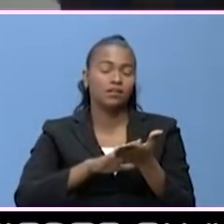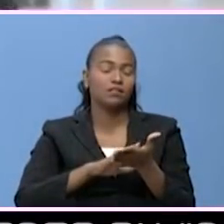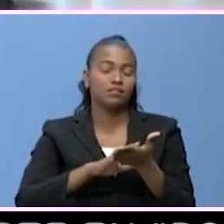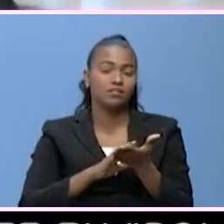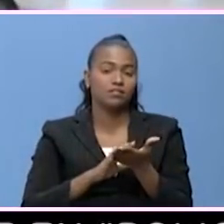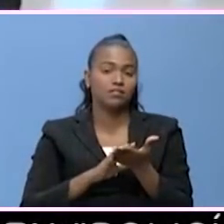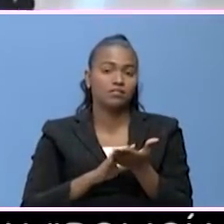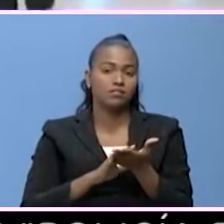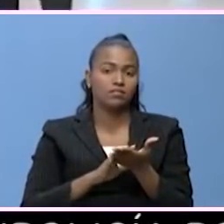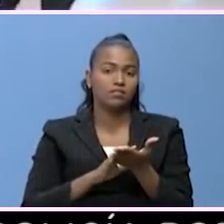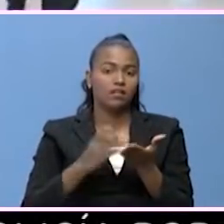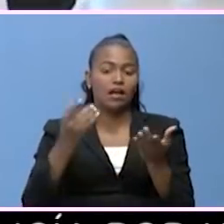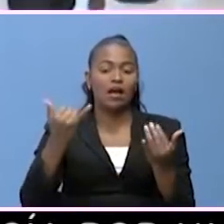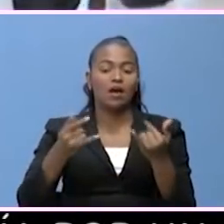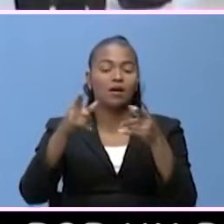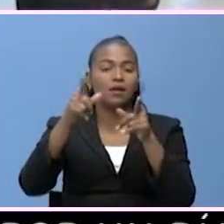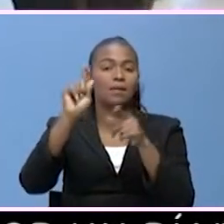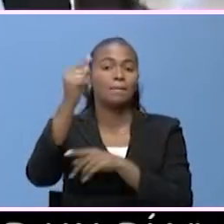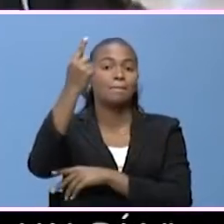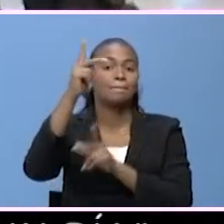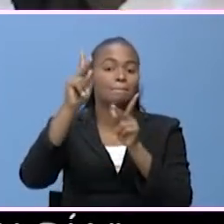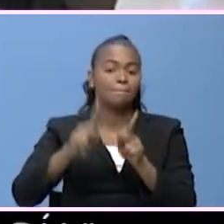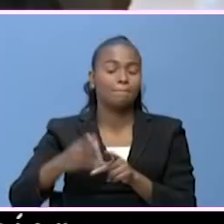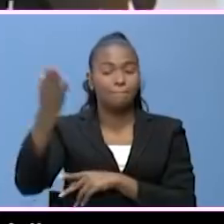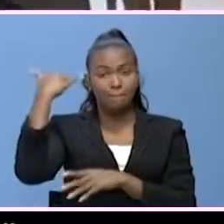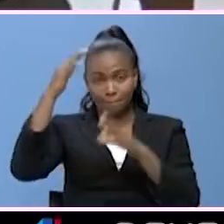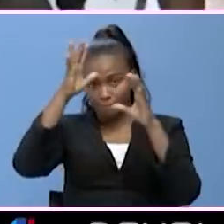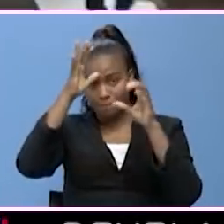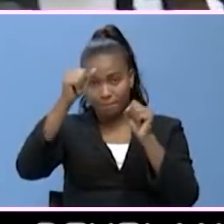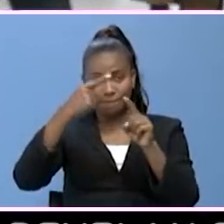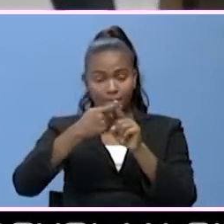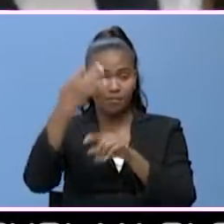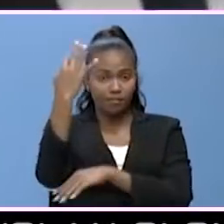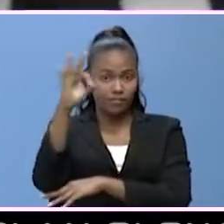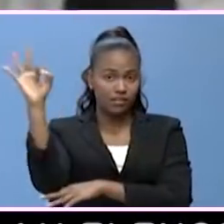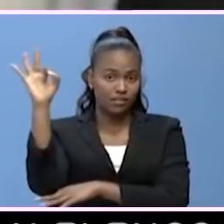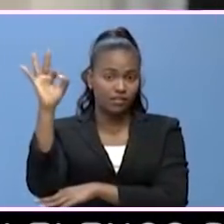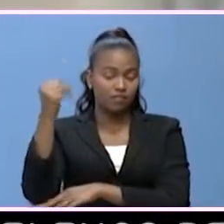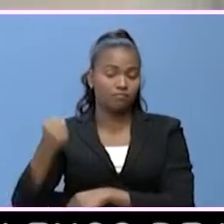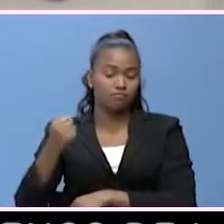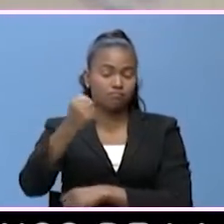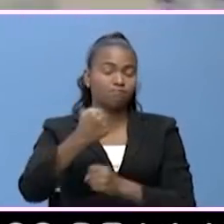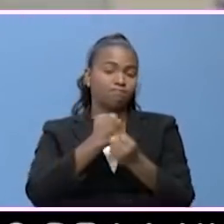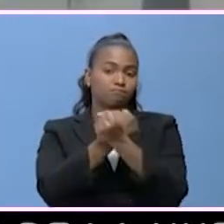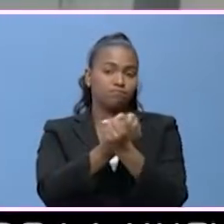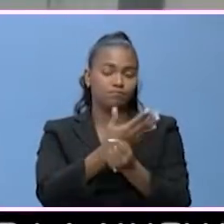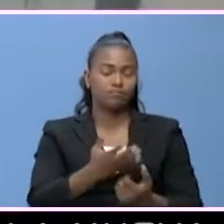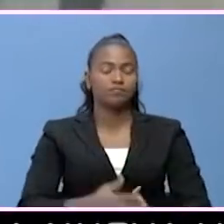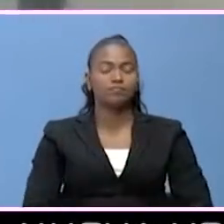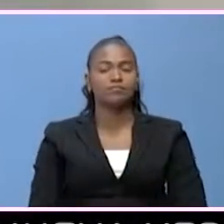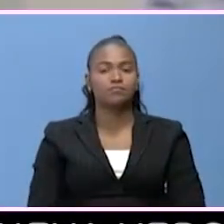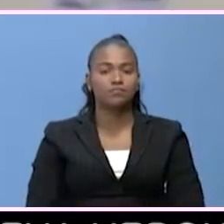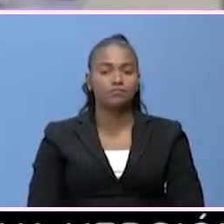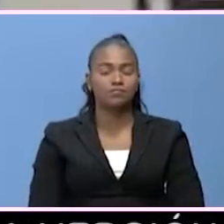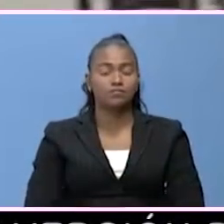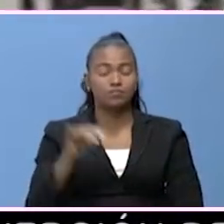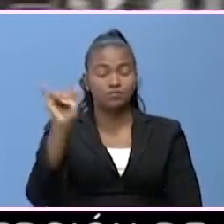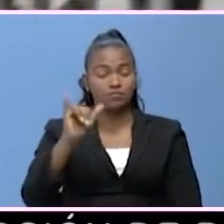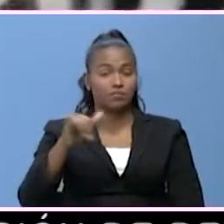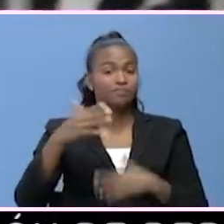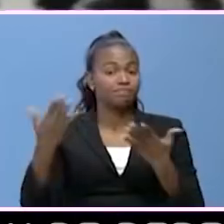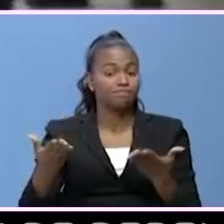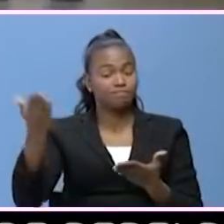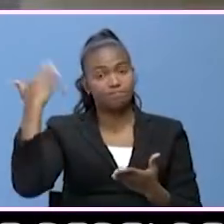influencias, convirtiéndose en el primer expresidente francés en ser juzgado a prisión. Y, aunque